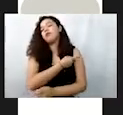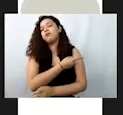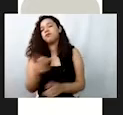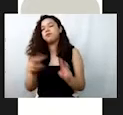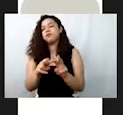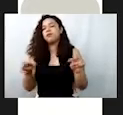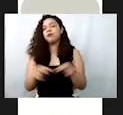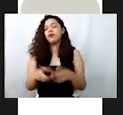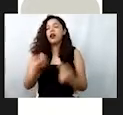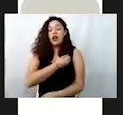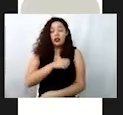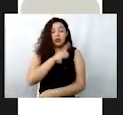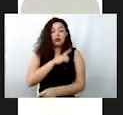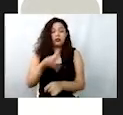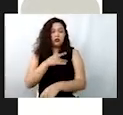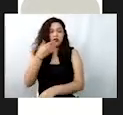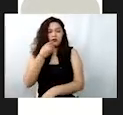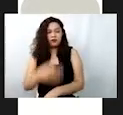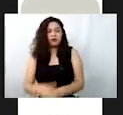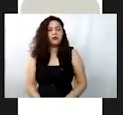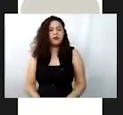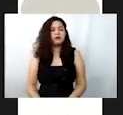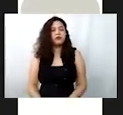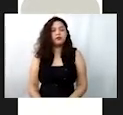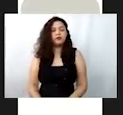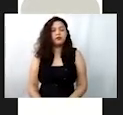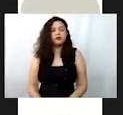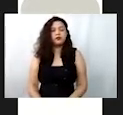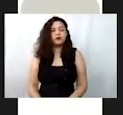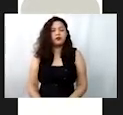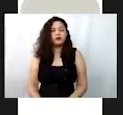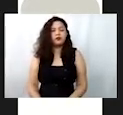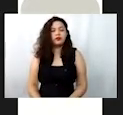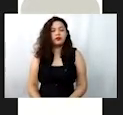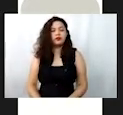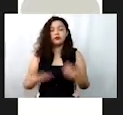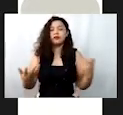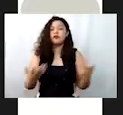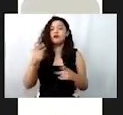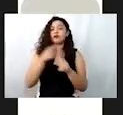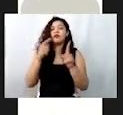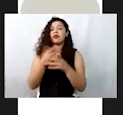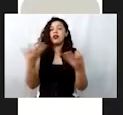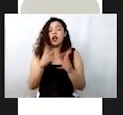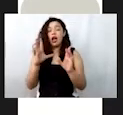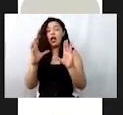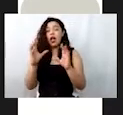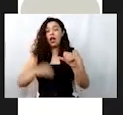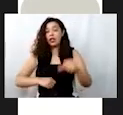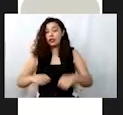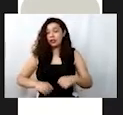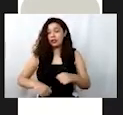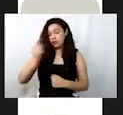Salud y bienestar. La compañía se ha fijado el objetivo de 0 accidentes. Para ello, cuenta con un